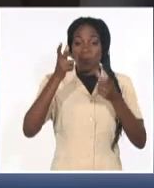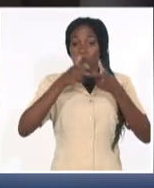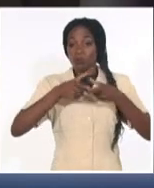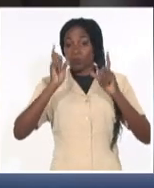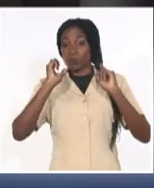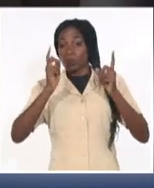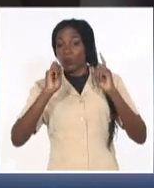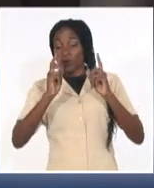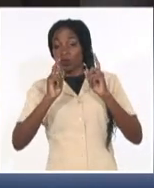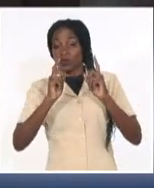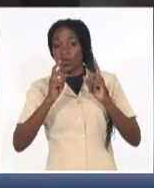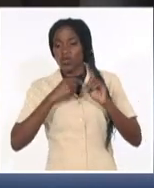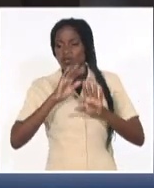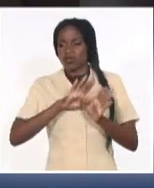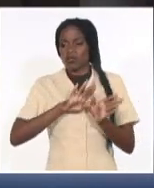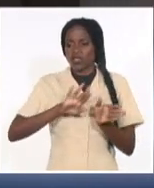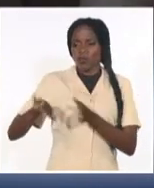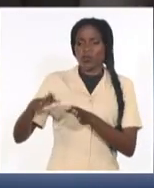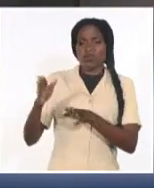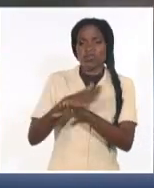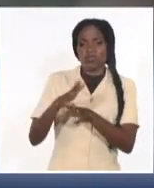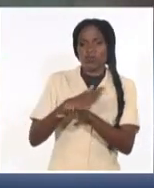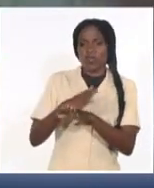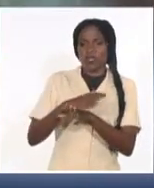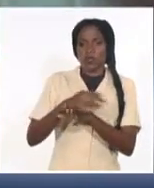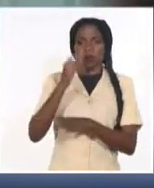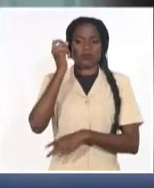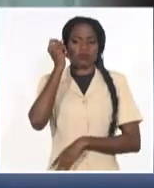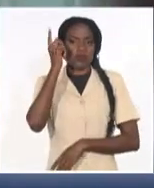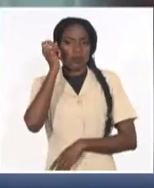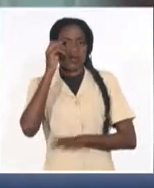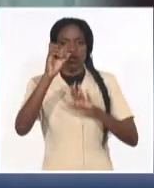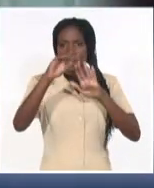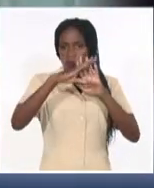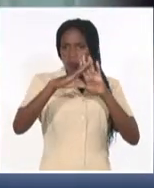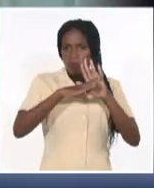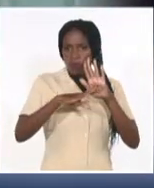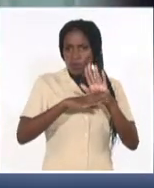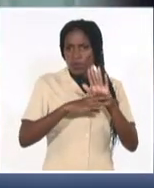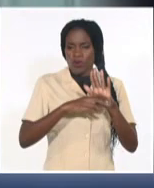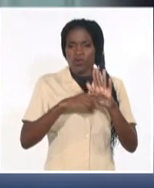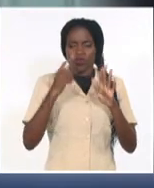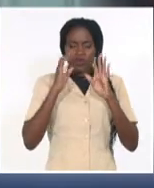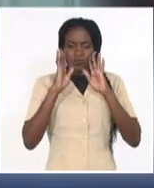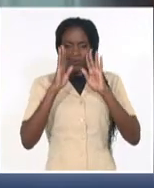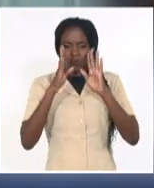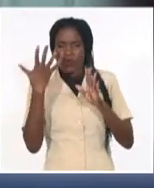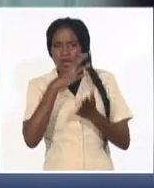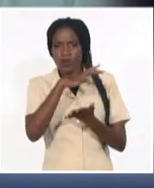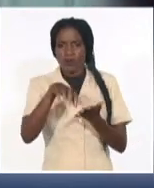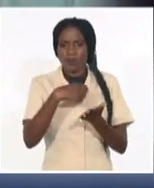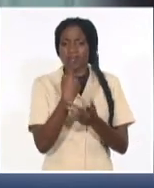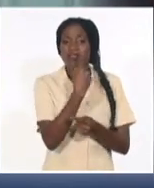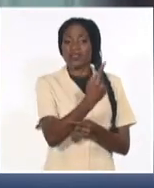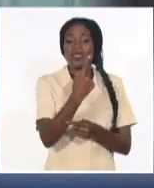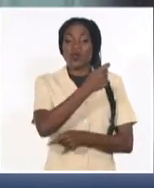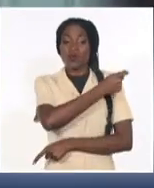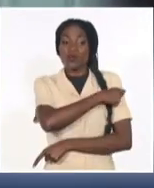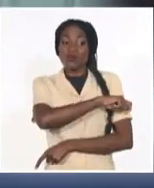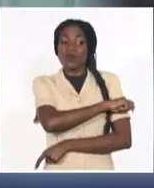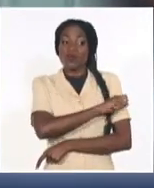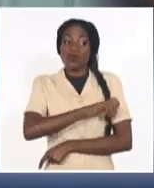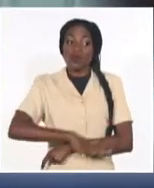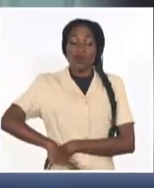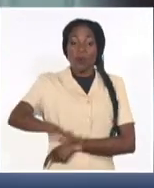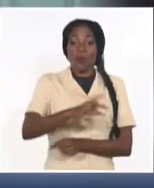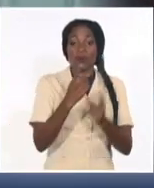políticos dejemos de lado nuestras diferencias ideológicas y programáticas y nos pongamos en el lugar de cada uno de los chilenos y